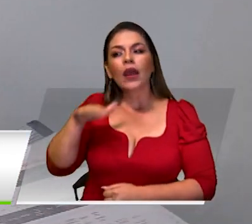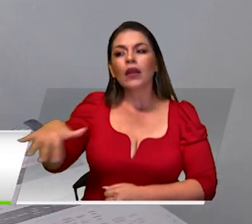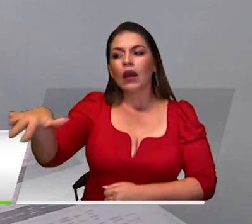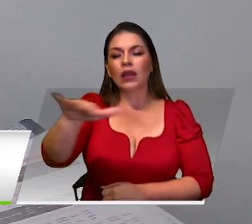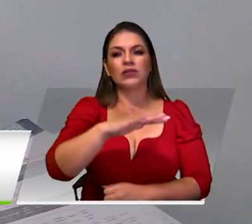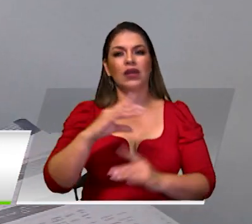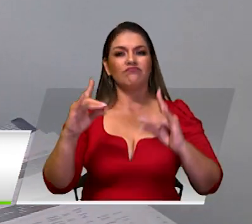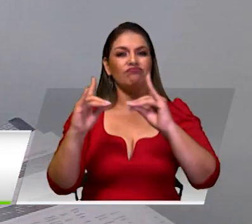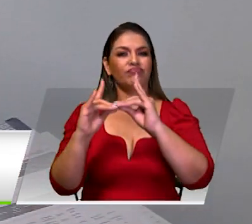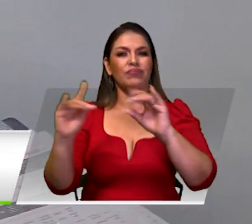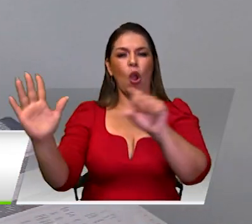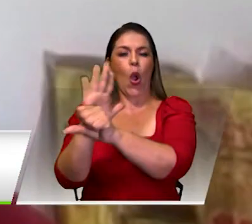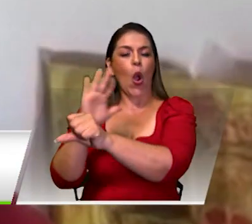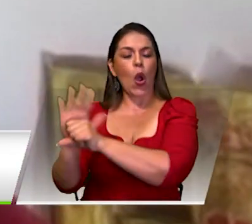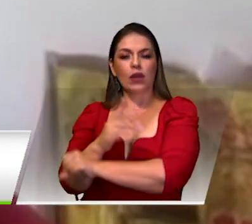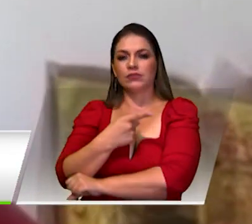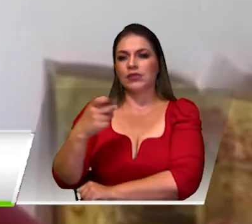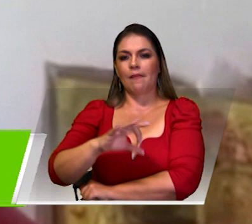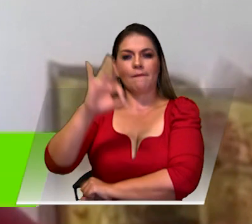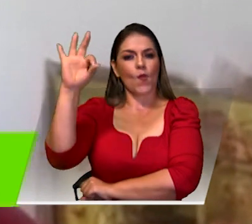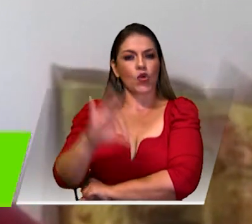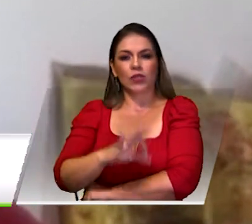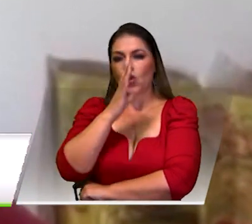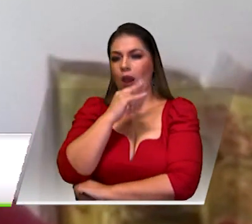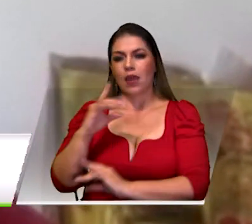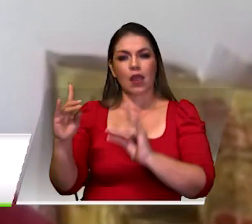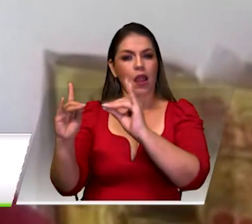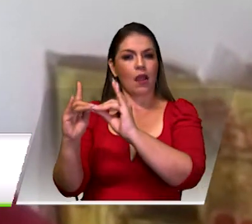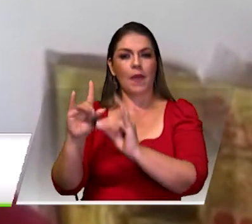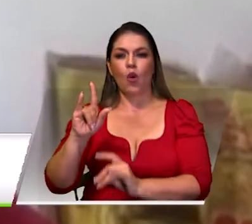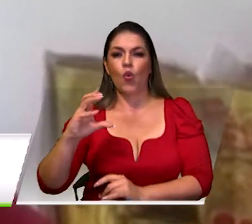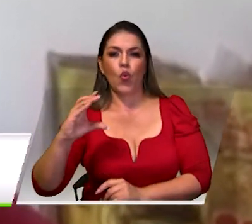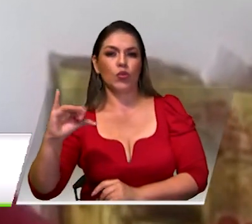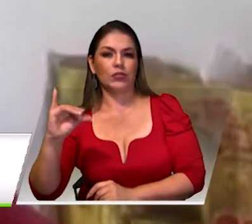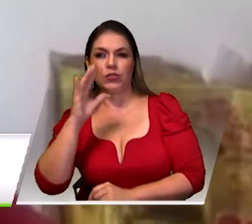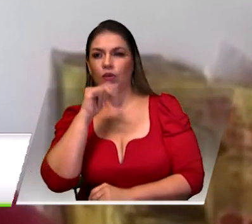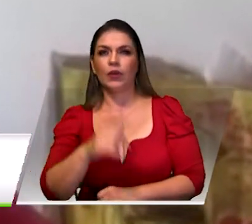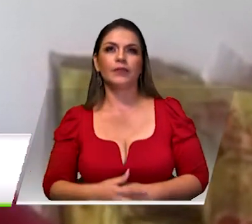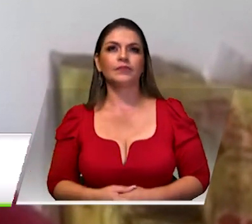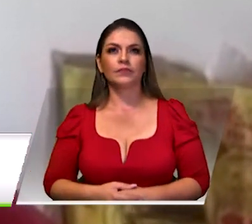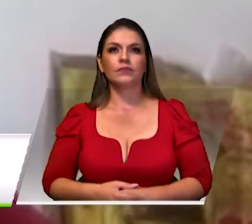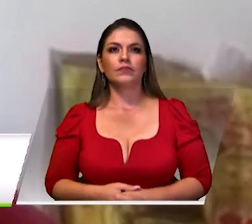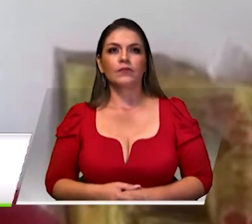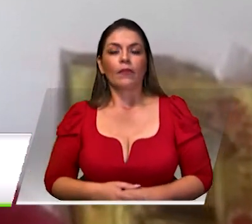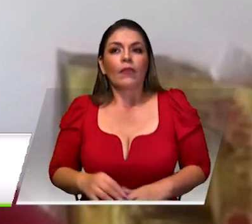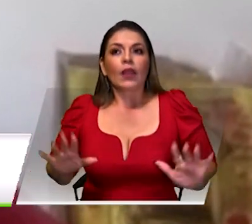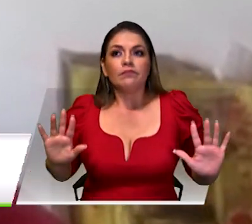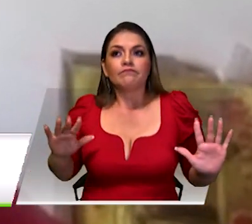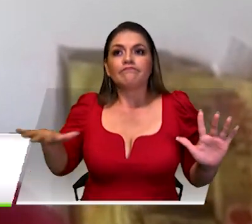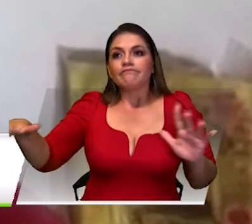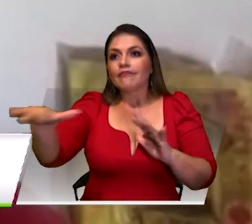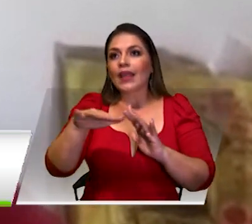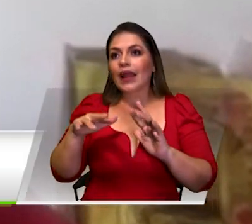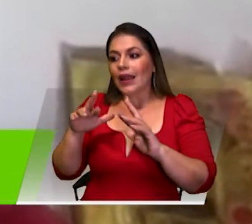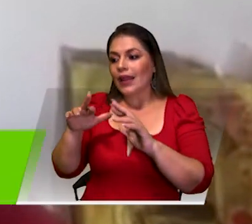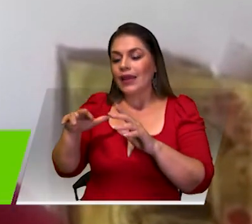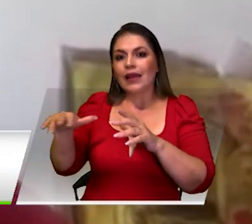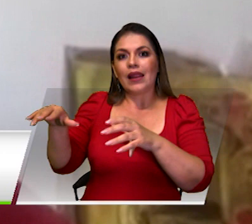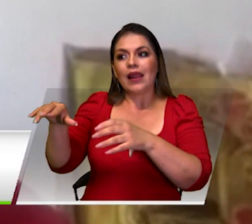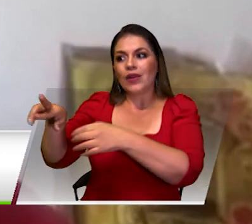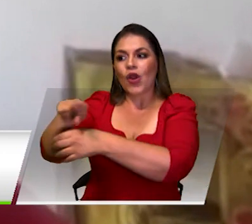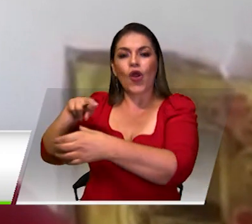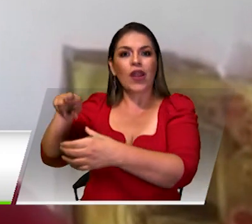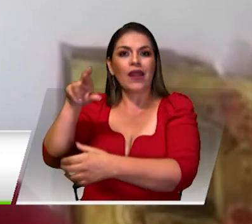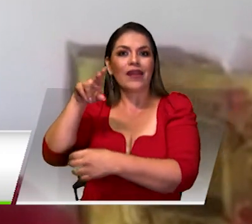uci llegó al 100% al no existir capacidades del municipio de rionegro estas tendrán que ser remitidos a la ciudad de medellín